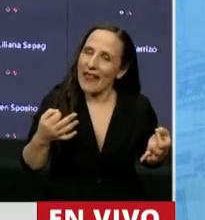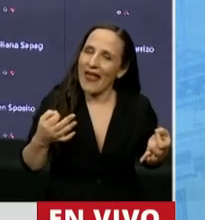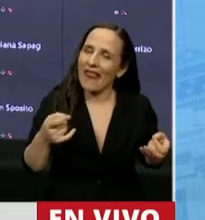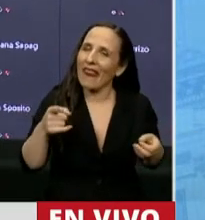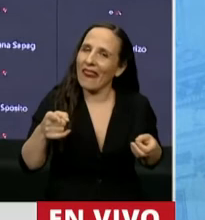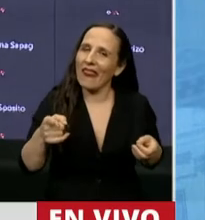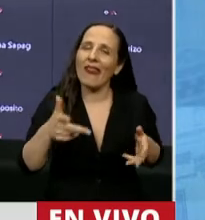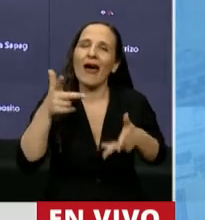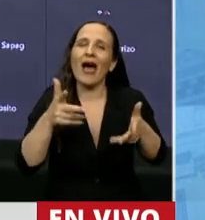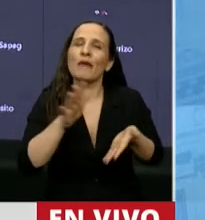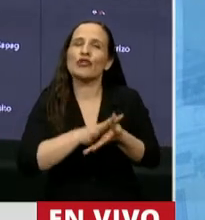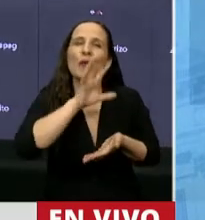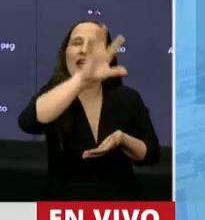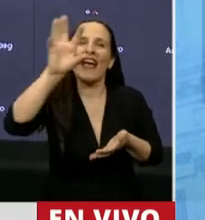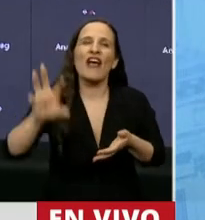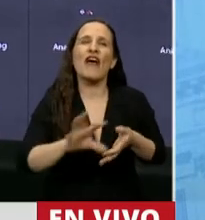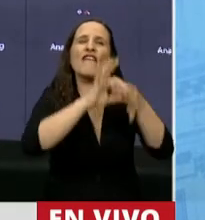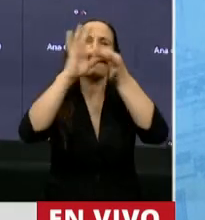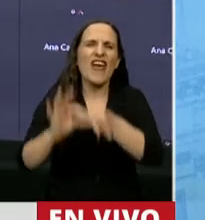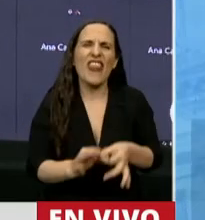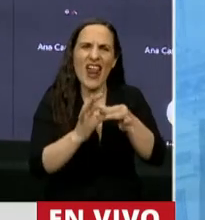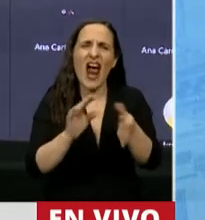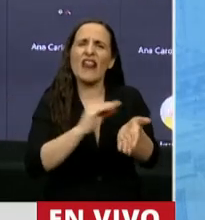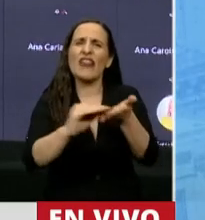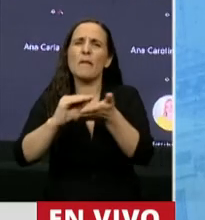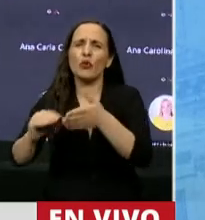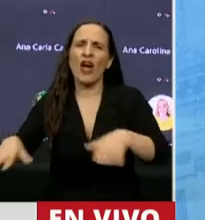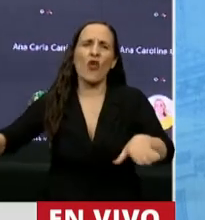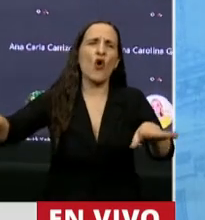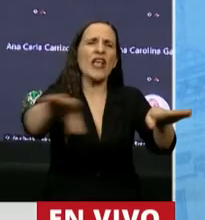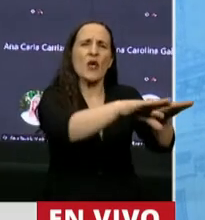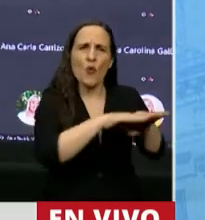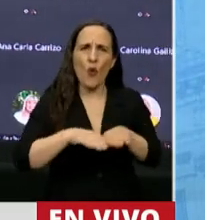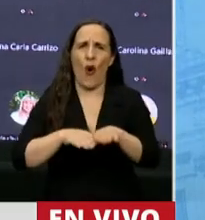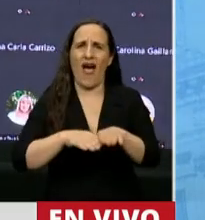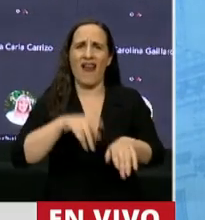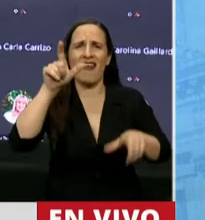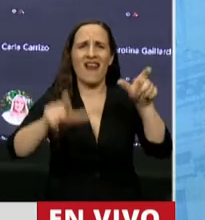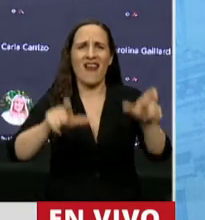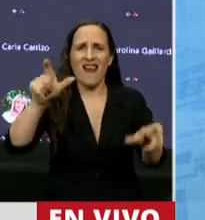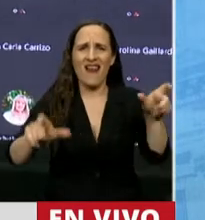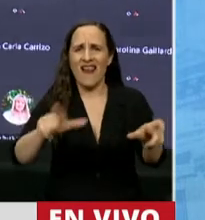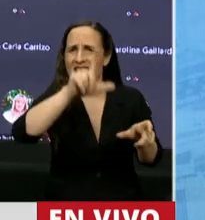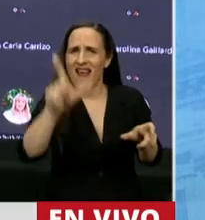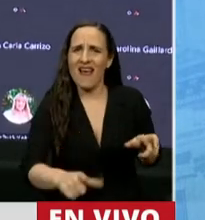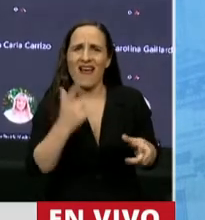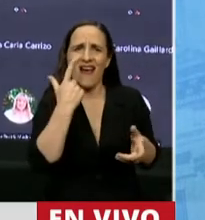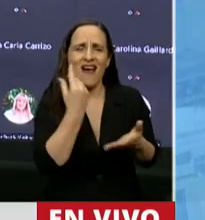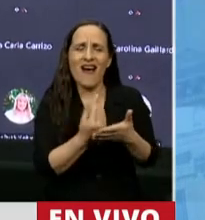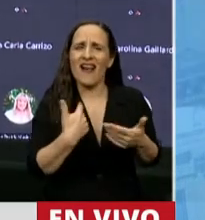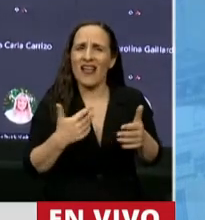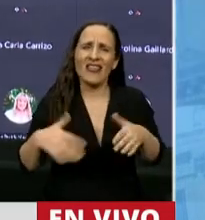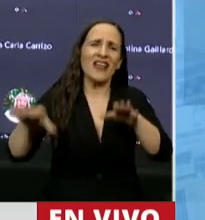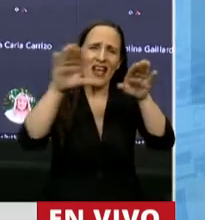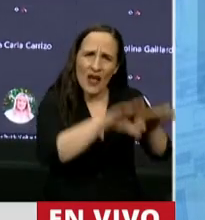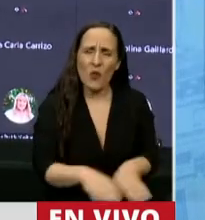cuando hablamos de federalismo, si somos todos los diputados iguales, si somos todos los habitantes de la República Argentina iguales, y